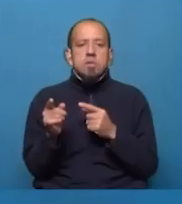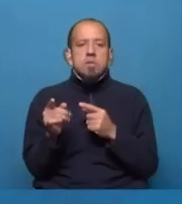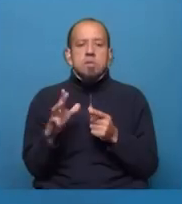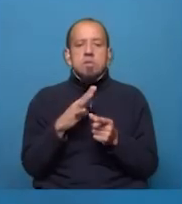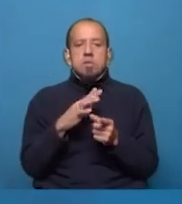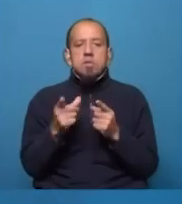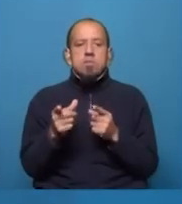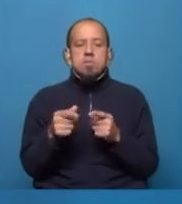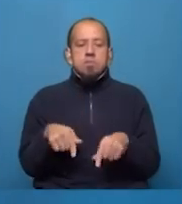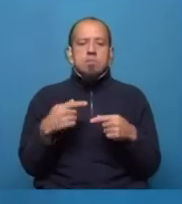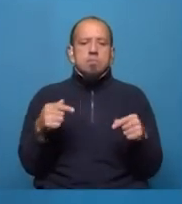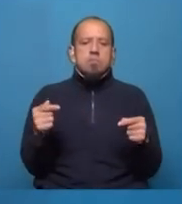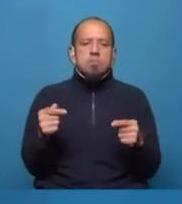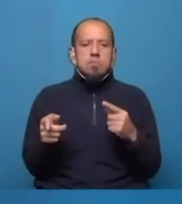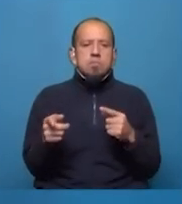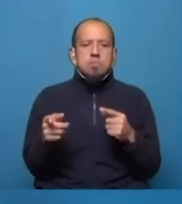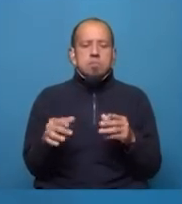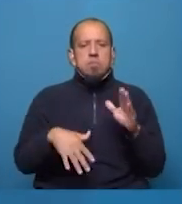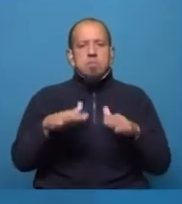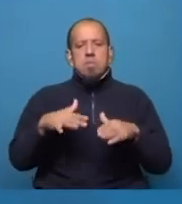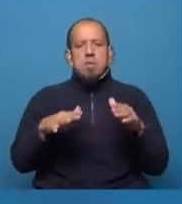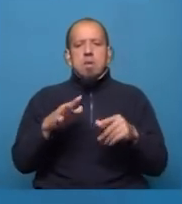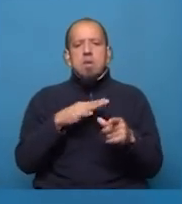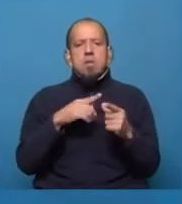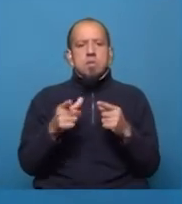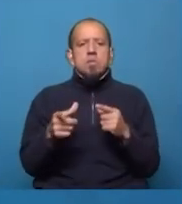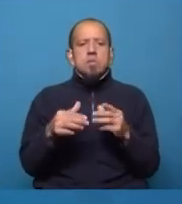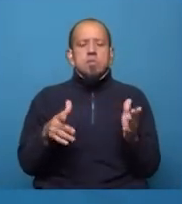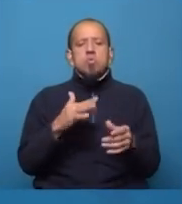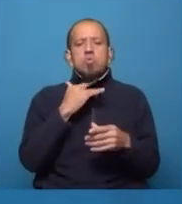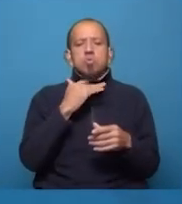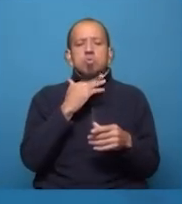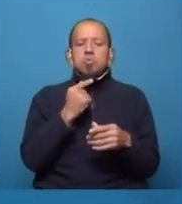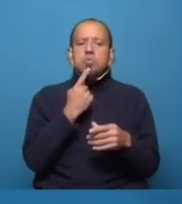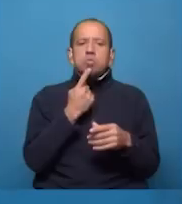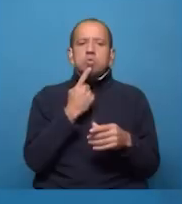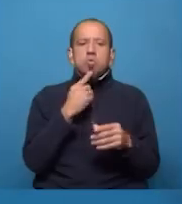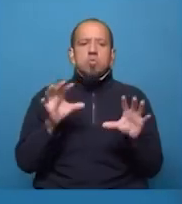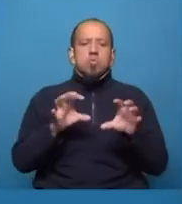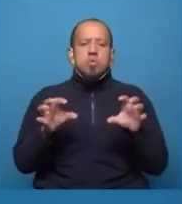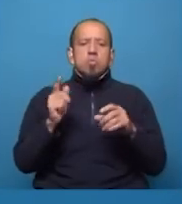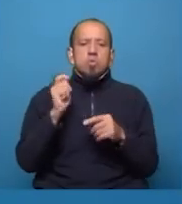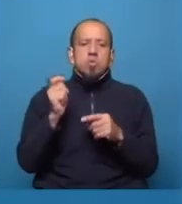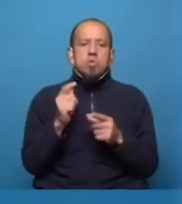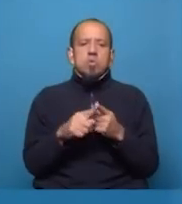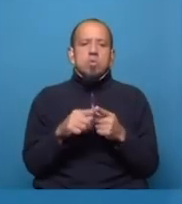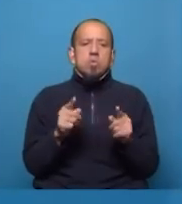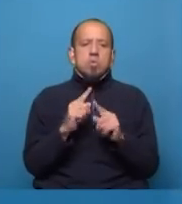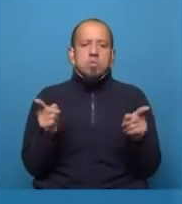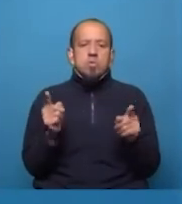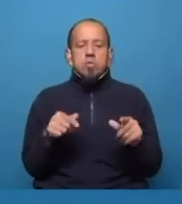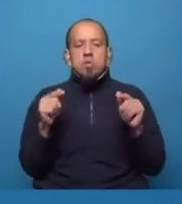aparecieran estas cosas que uno a veces la tendencia es los corruptos son los políticos los funcionarios públicos no no